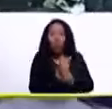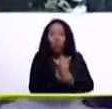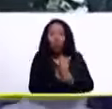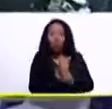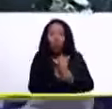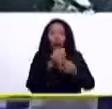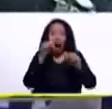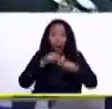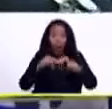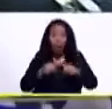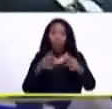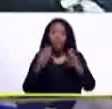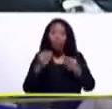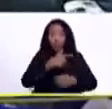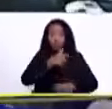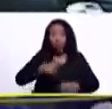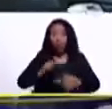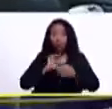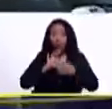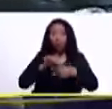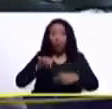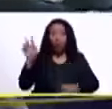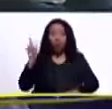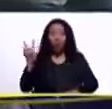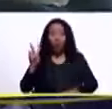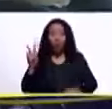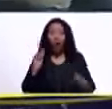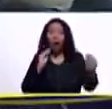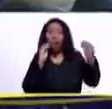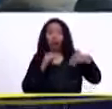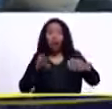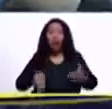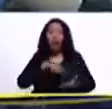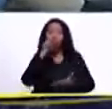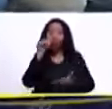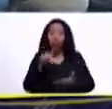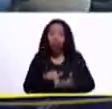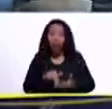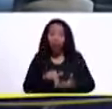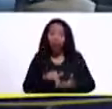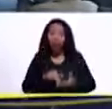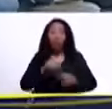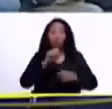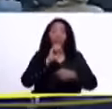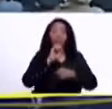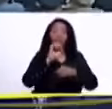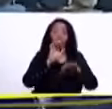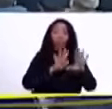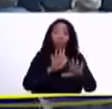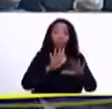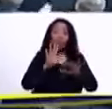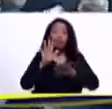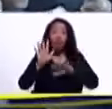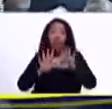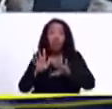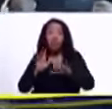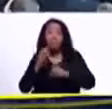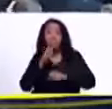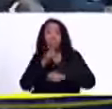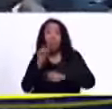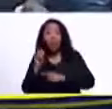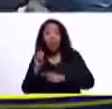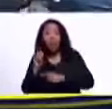país, un pacto nacional a 10, 15, 20 años. Eso es lo que nos